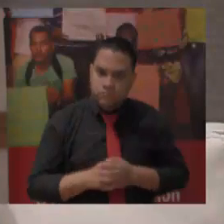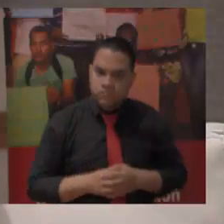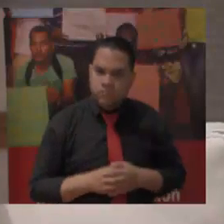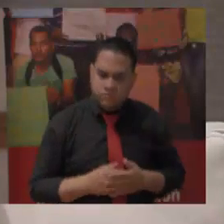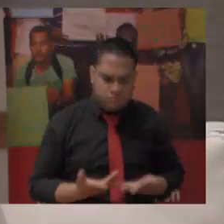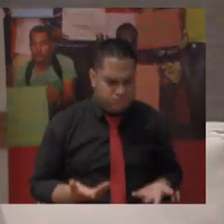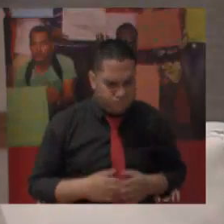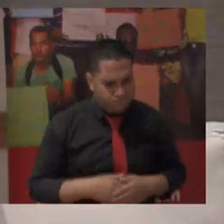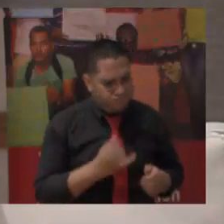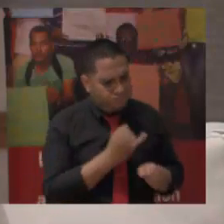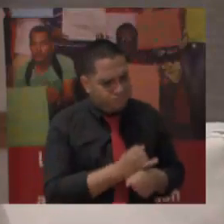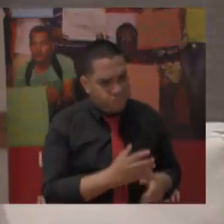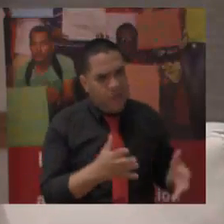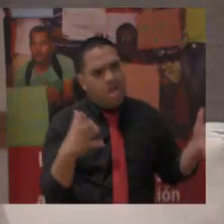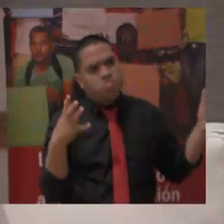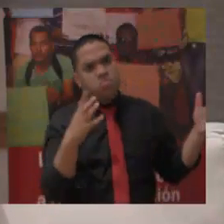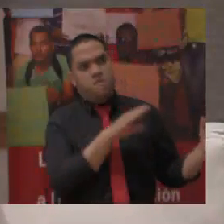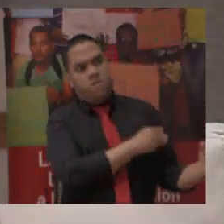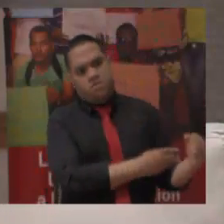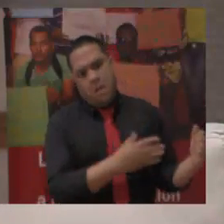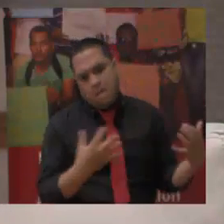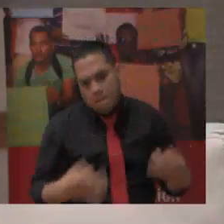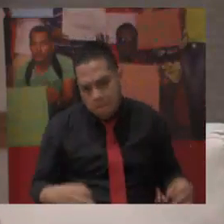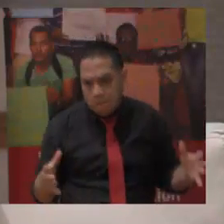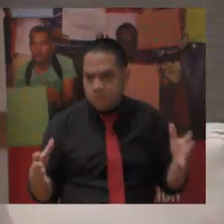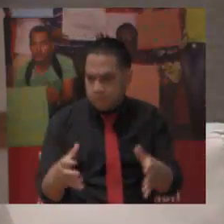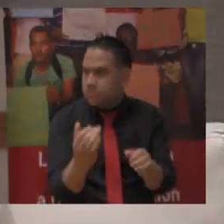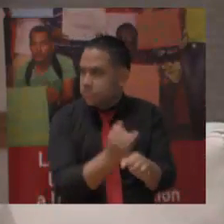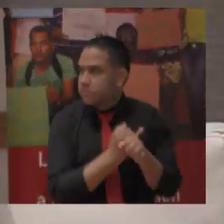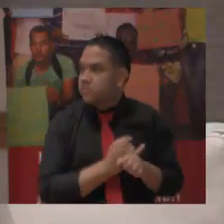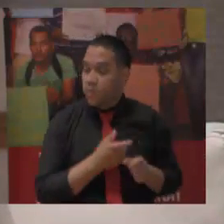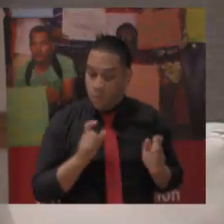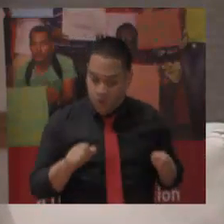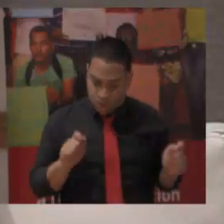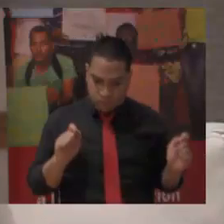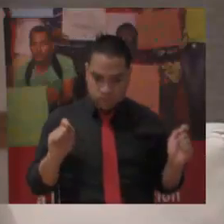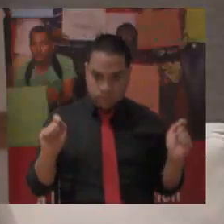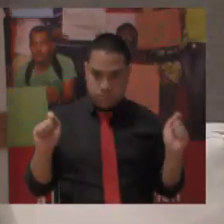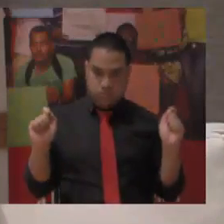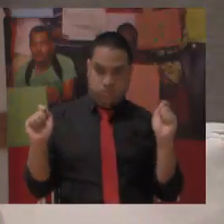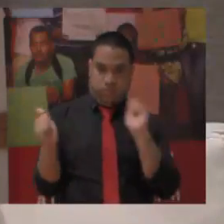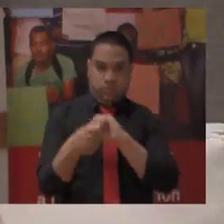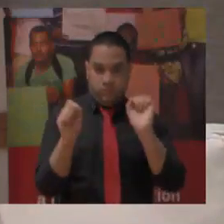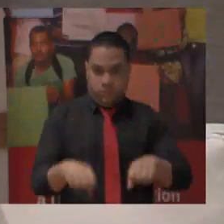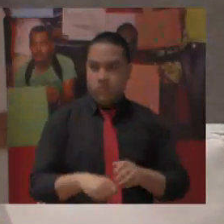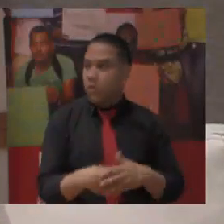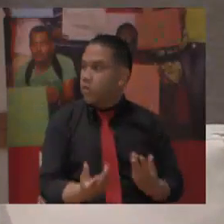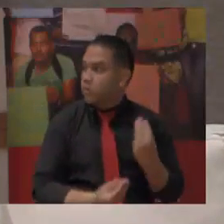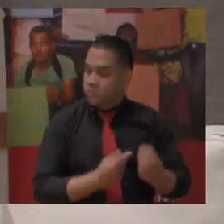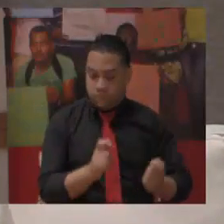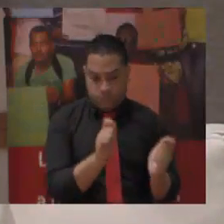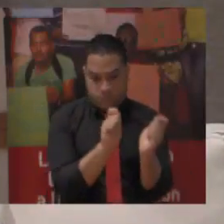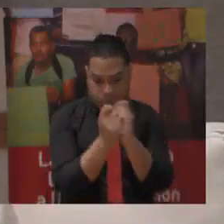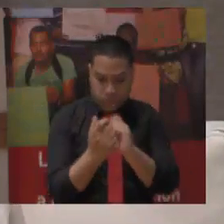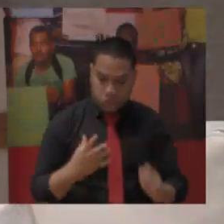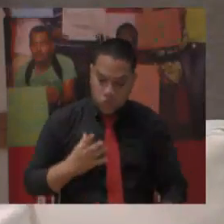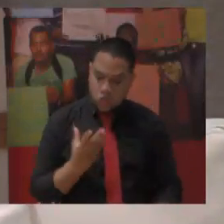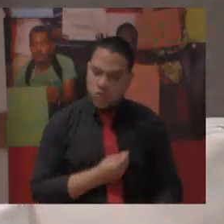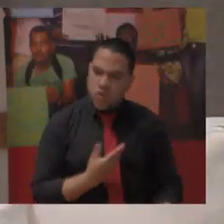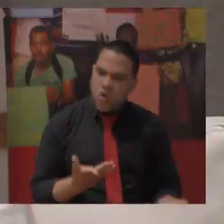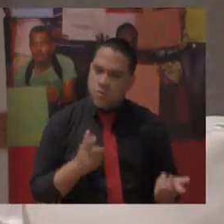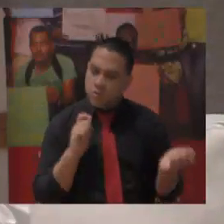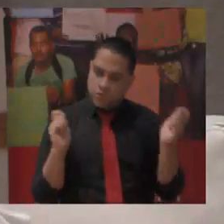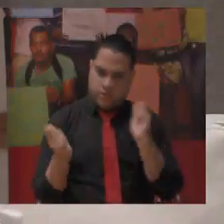cualquiera sea su tamaño, uno tiene el poder de la transformación. Y la transformación de nosotros